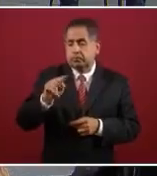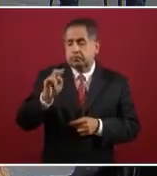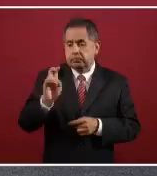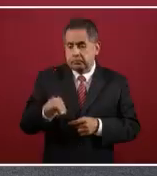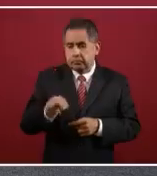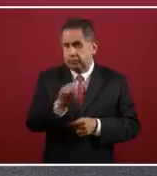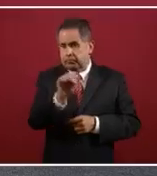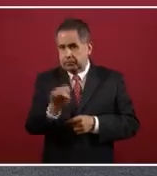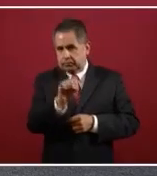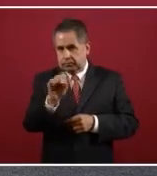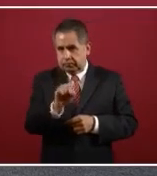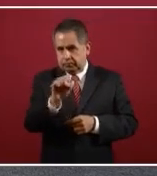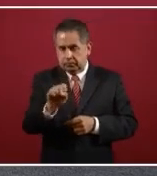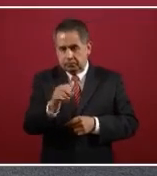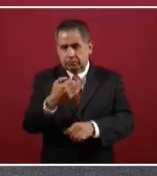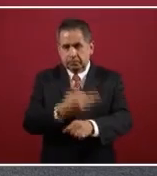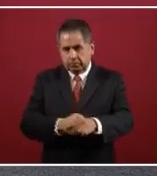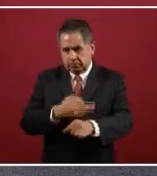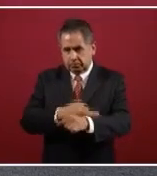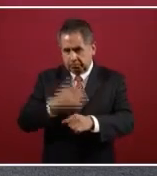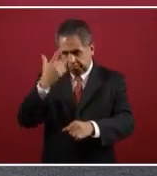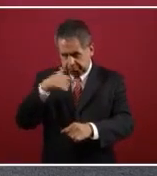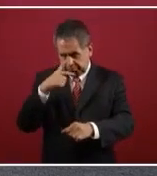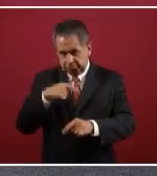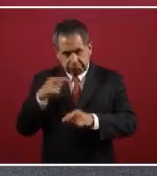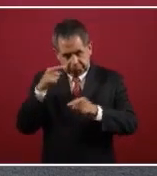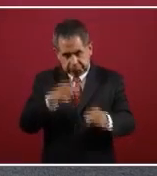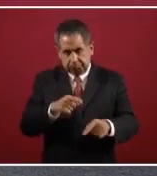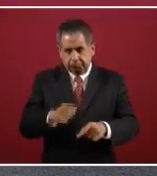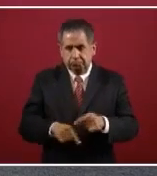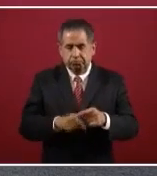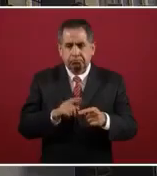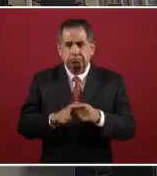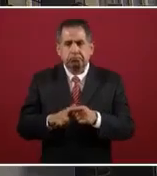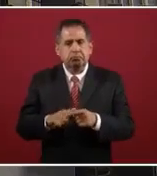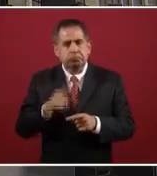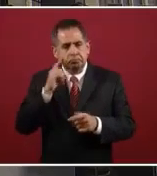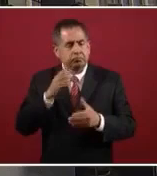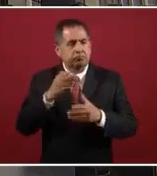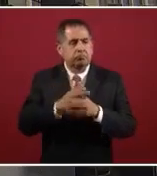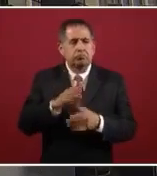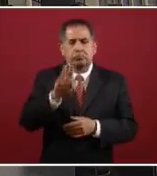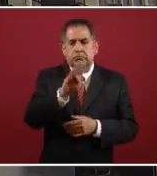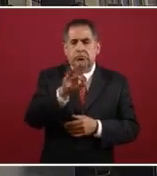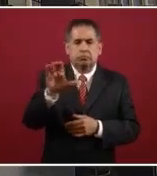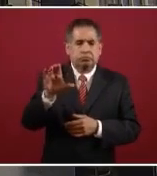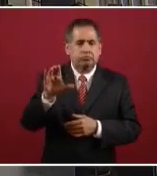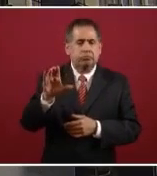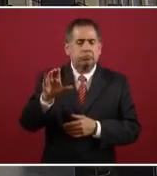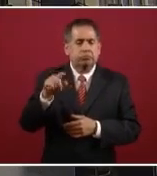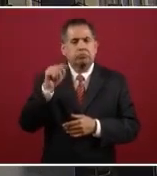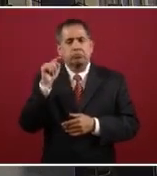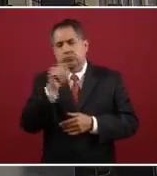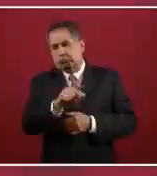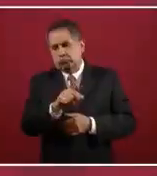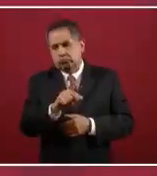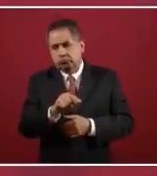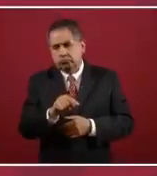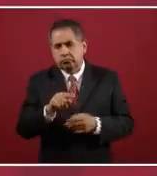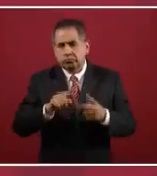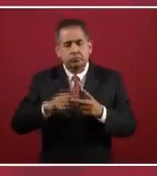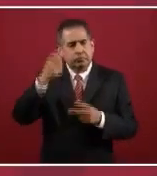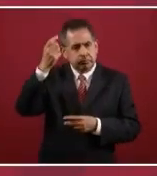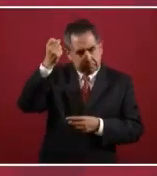sábado por la tarde-noche, vamos a Baja California, Sinaloa y